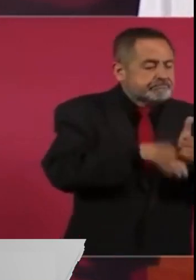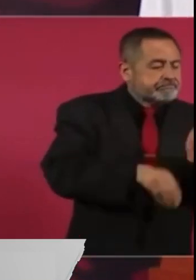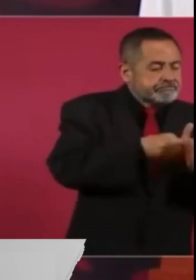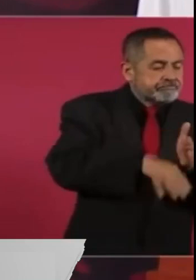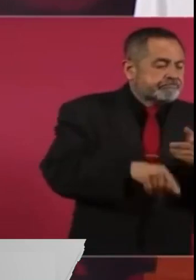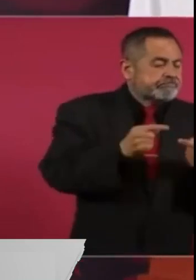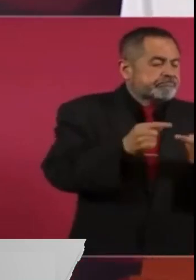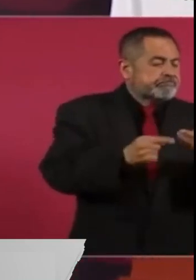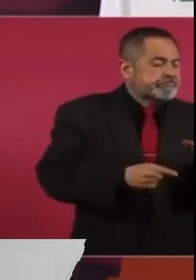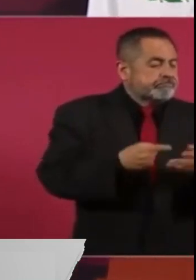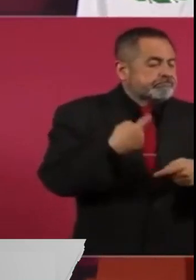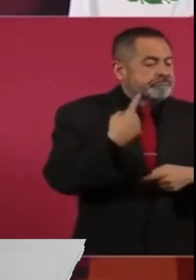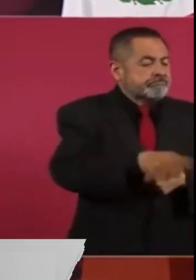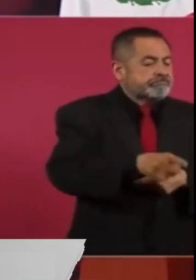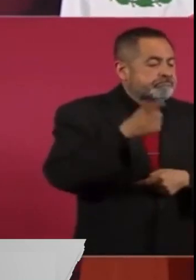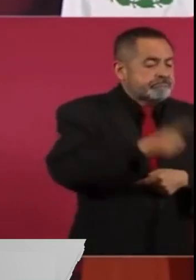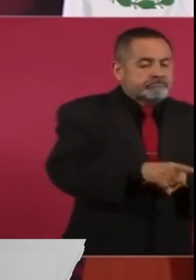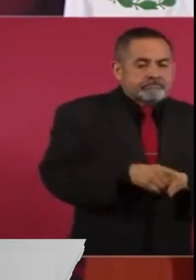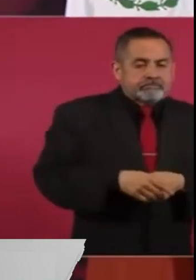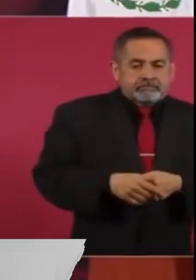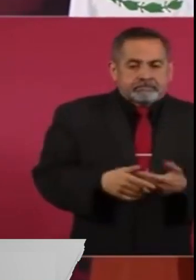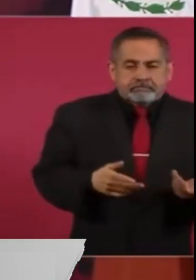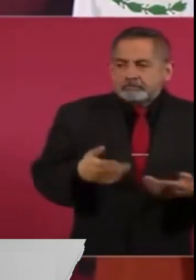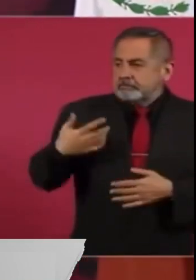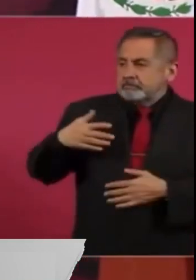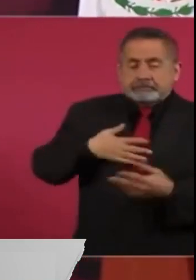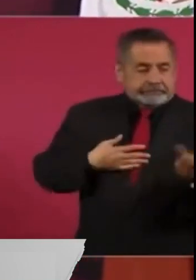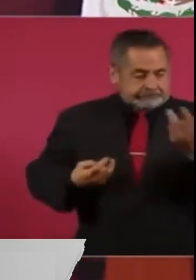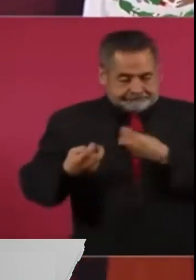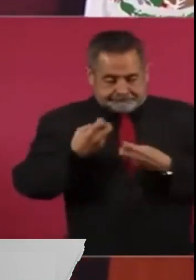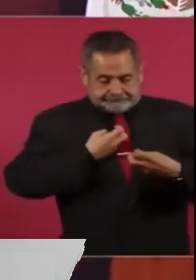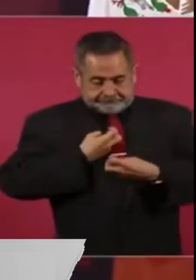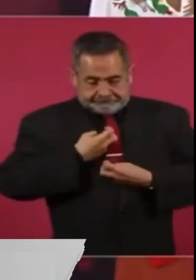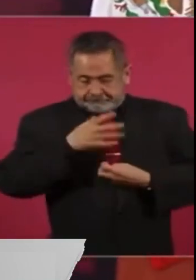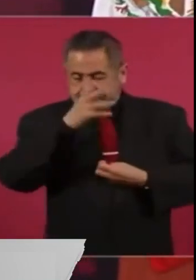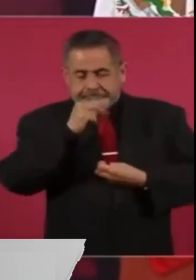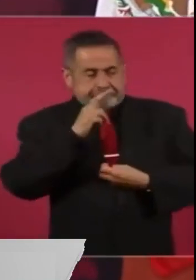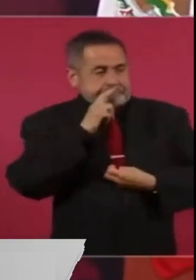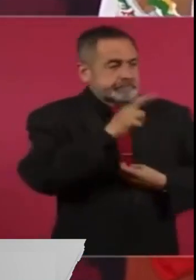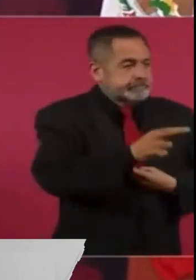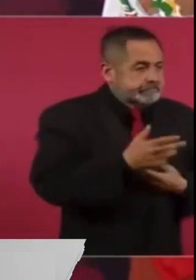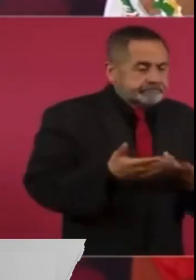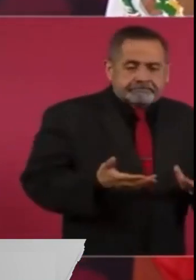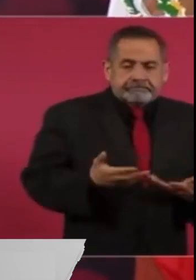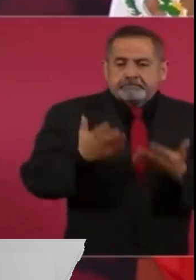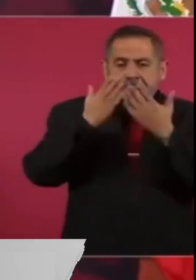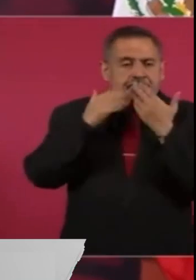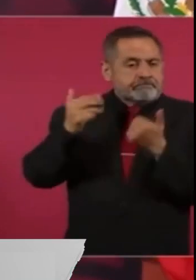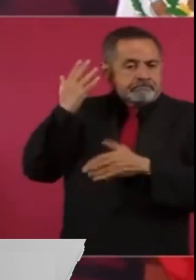Entonces no había cómo defenderse, no habían las redes sociales.